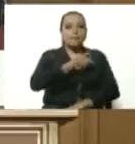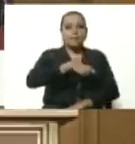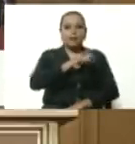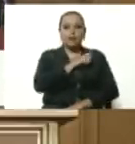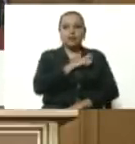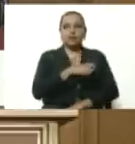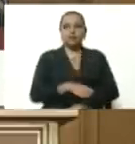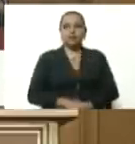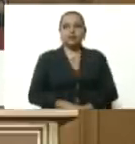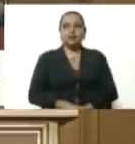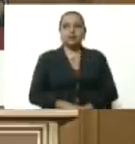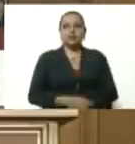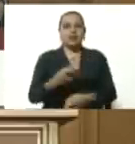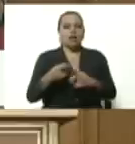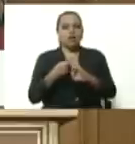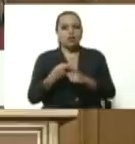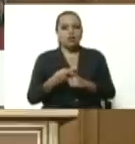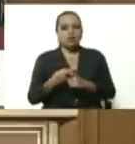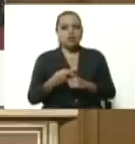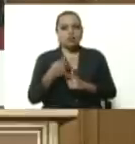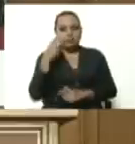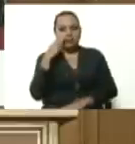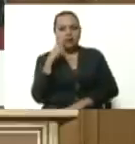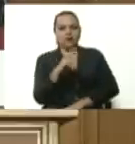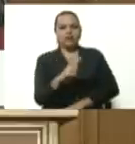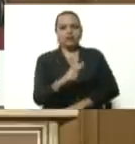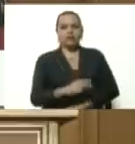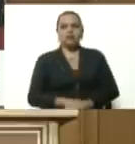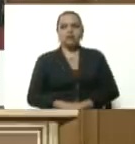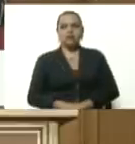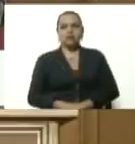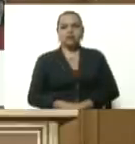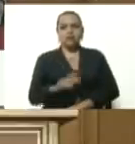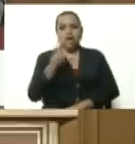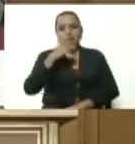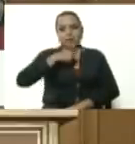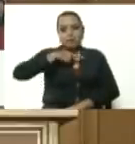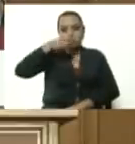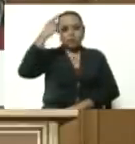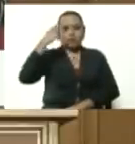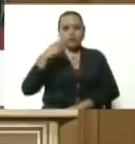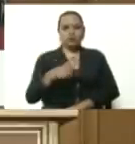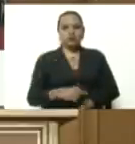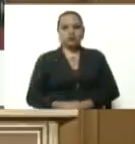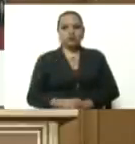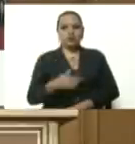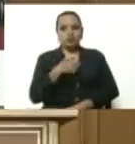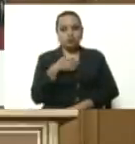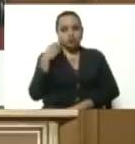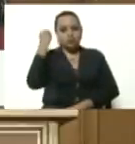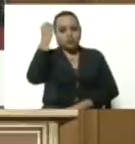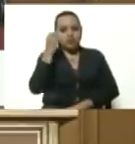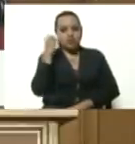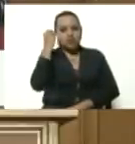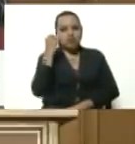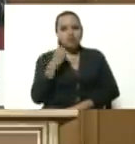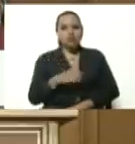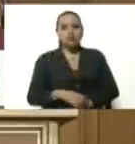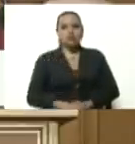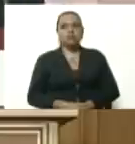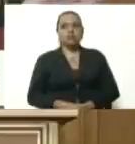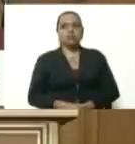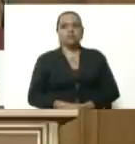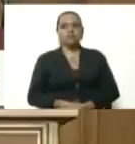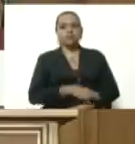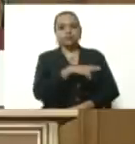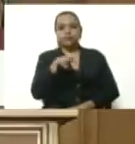veamos dónde. Y para ver que le da vergüenza. Yo creo que parte de esto, porque nosotros